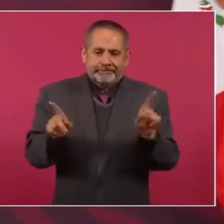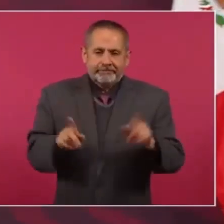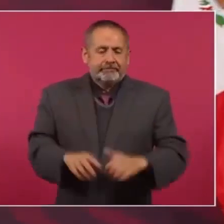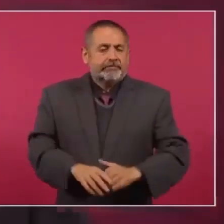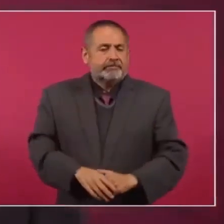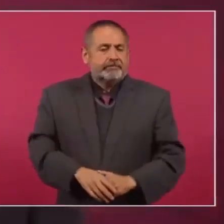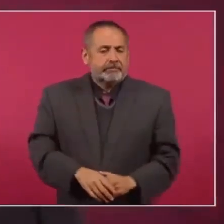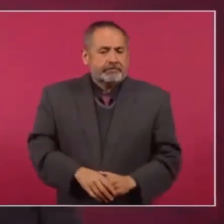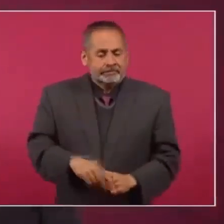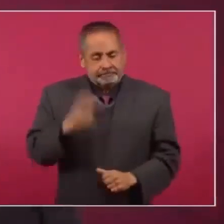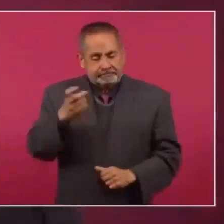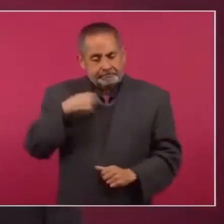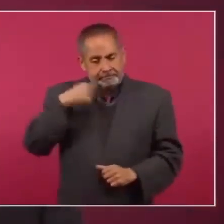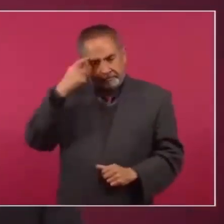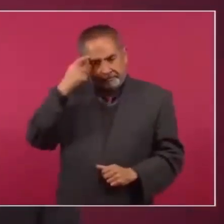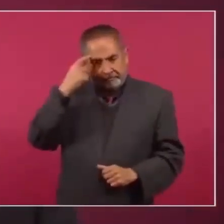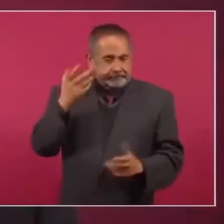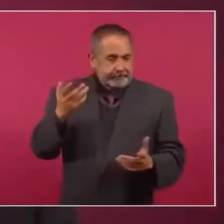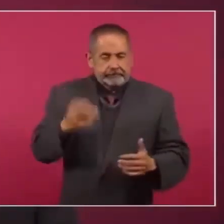Por eso